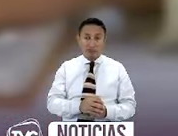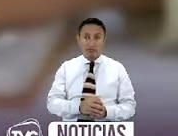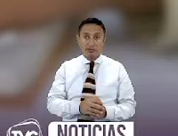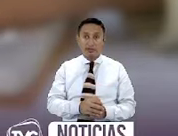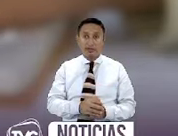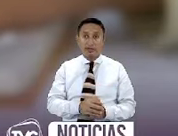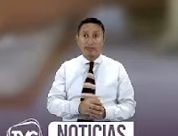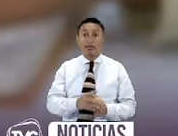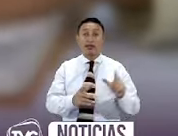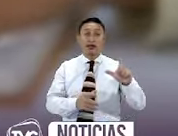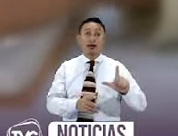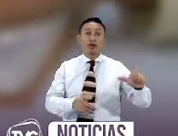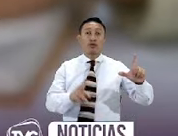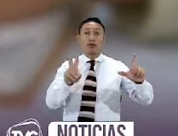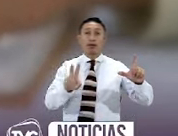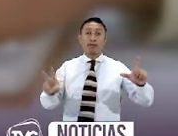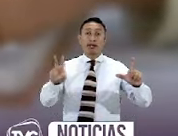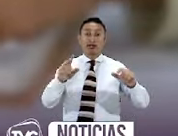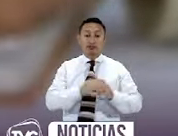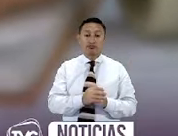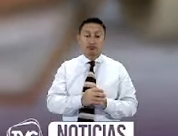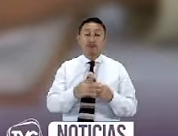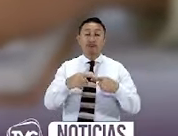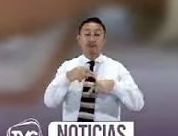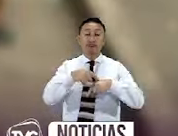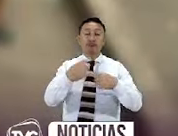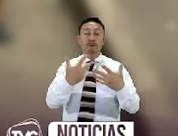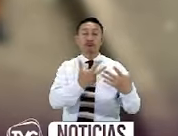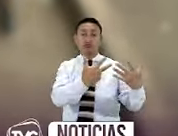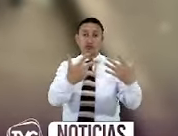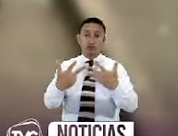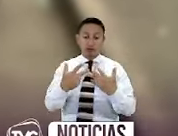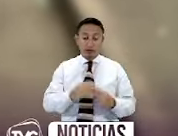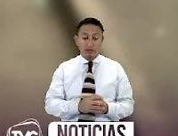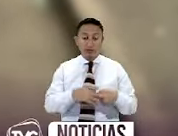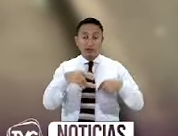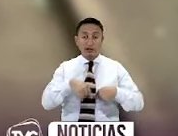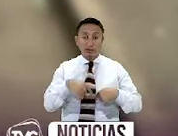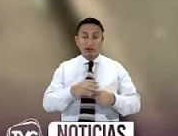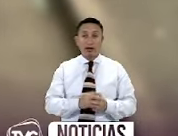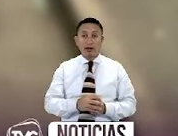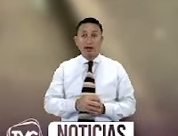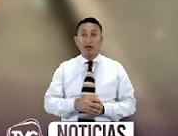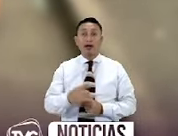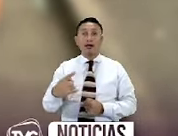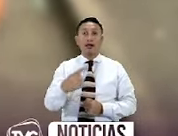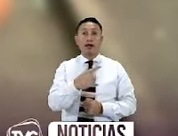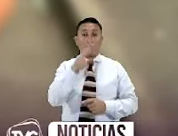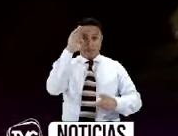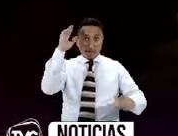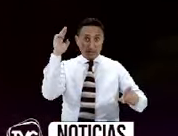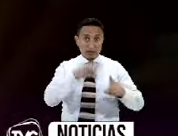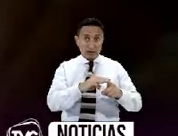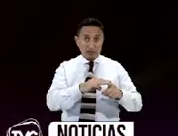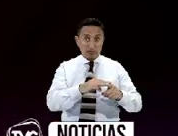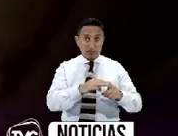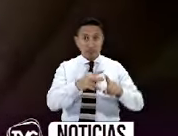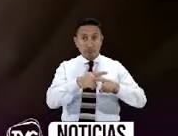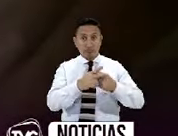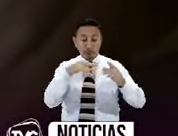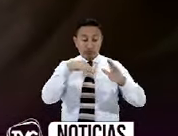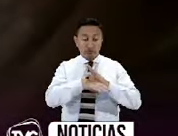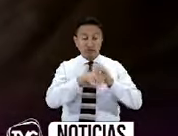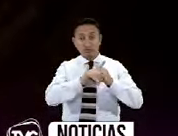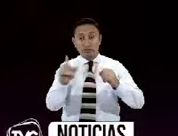lunes a viernes, ella cumplió una jornada de 8 horas. Enviaba su ingreso y salida a través de un chat. Durante todo el tiempo que